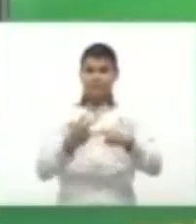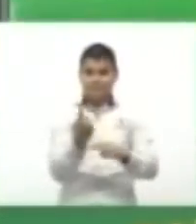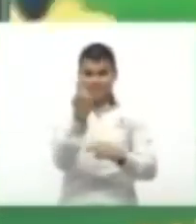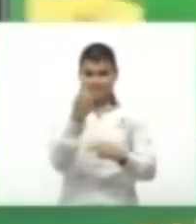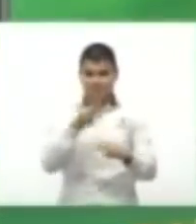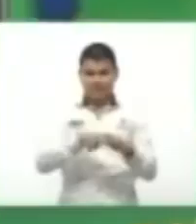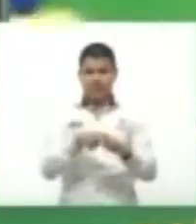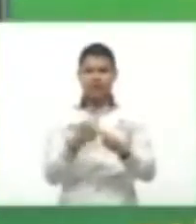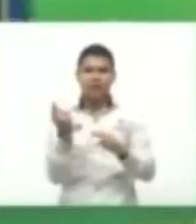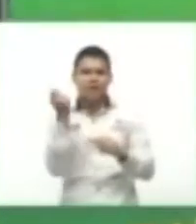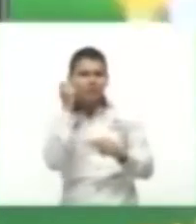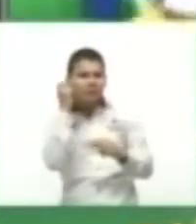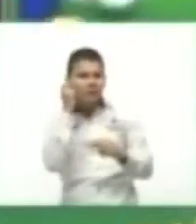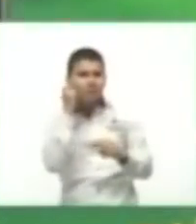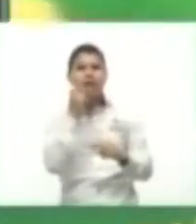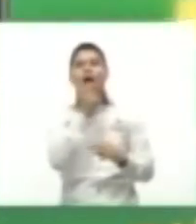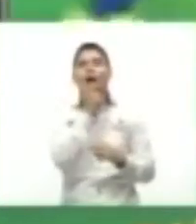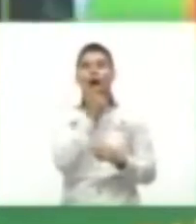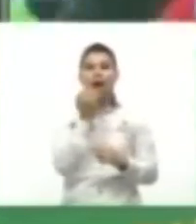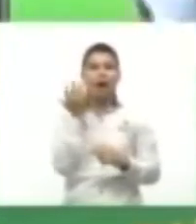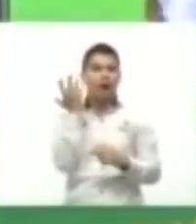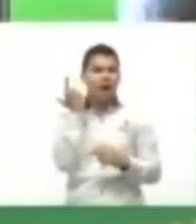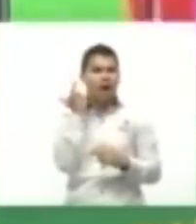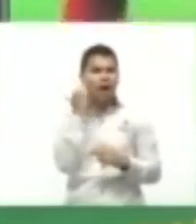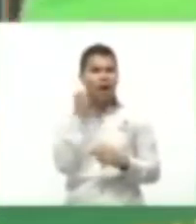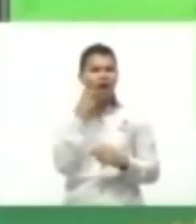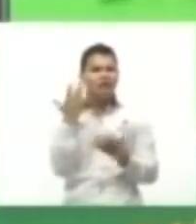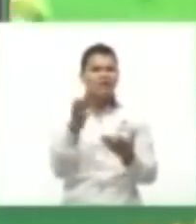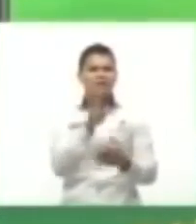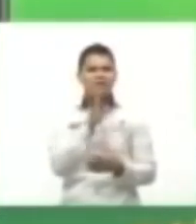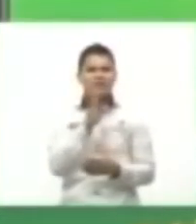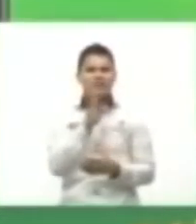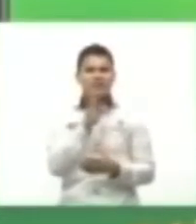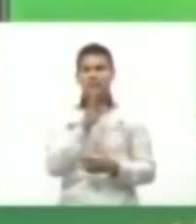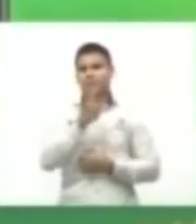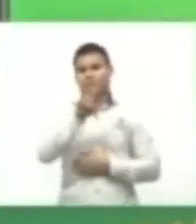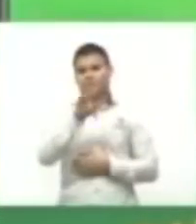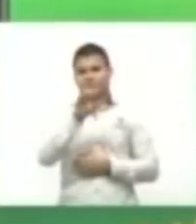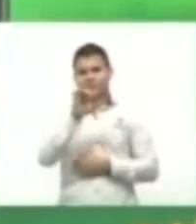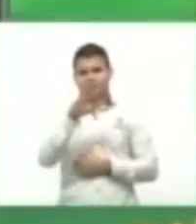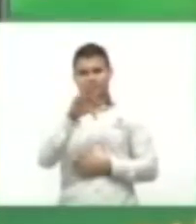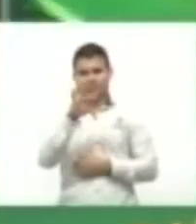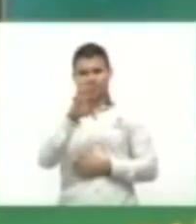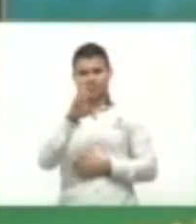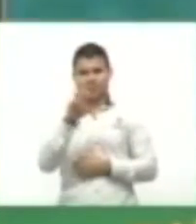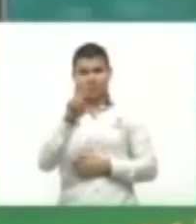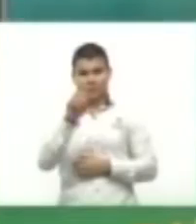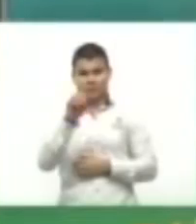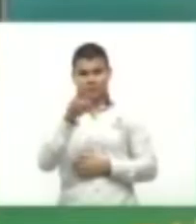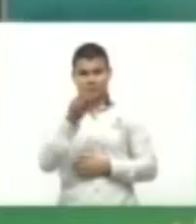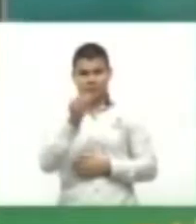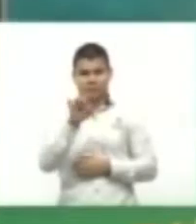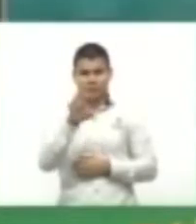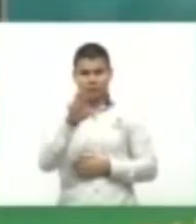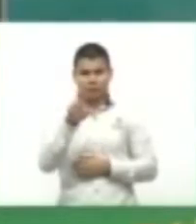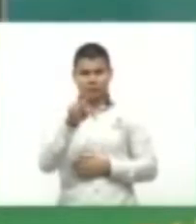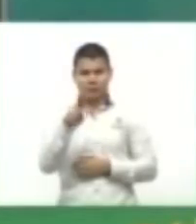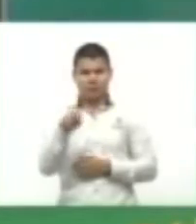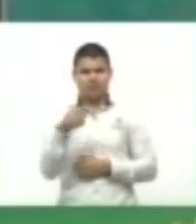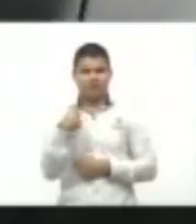las experiencias de un hombre ganador. Se trata del español Vicente del Bosque, quien estará arribando el próximo mes aquí a La